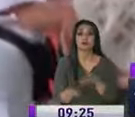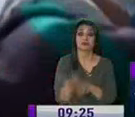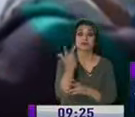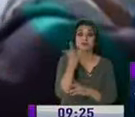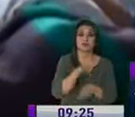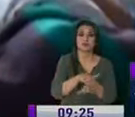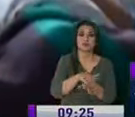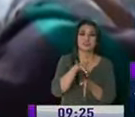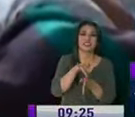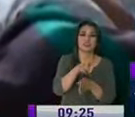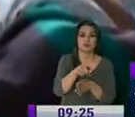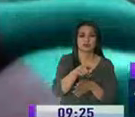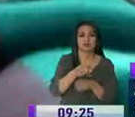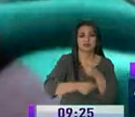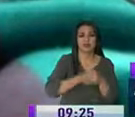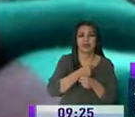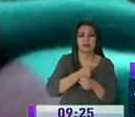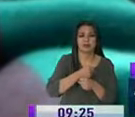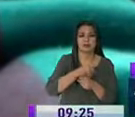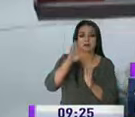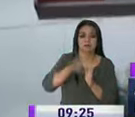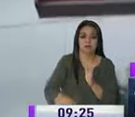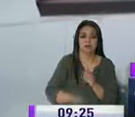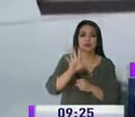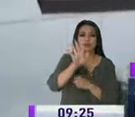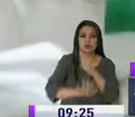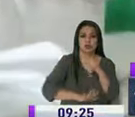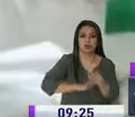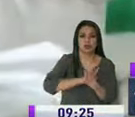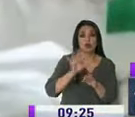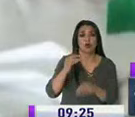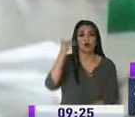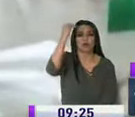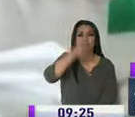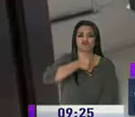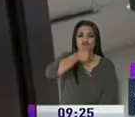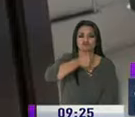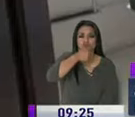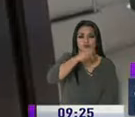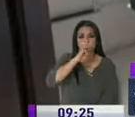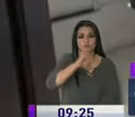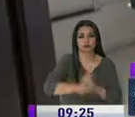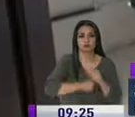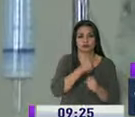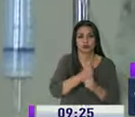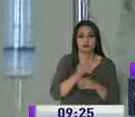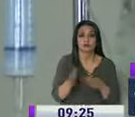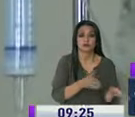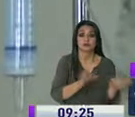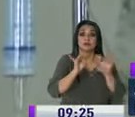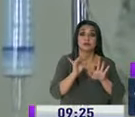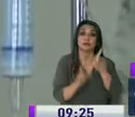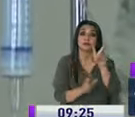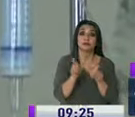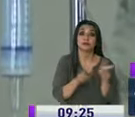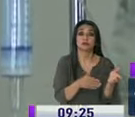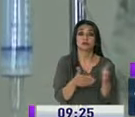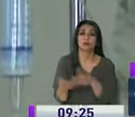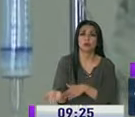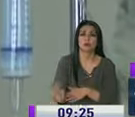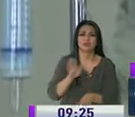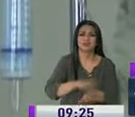por el riesgo de edad, es decir, eran menores de 5 años o adultos mayores de 65, mientras que 7 personas más no